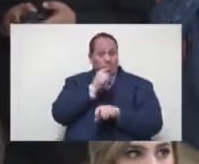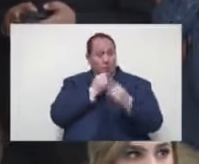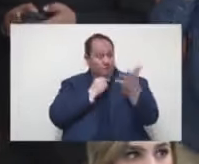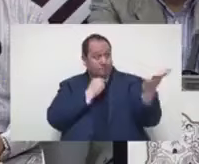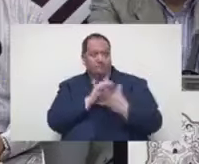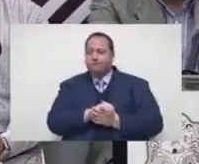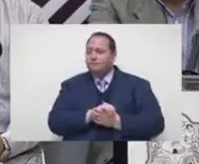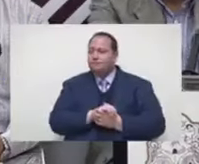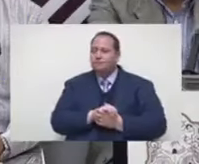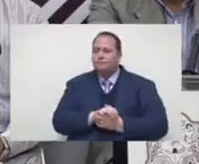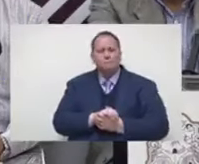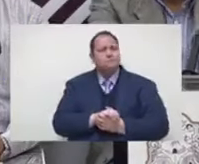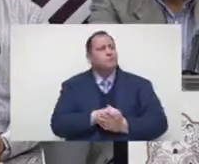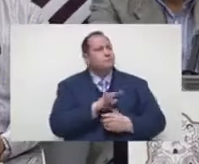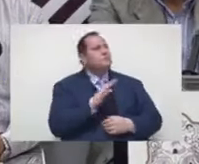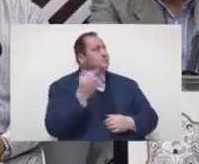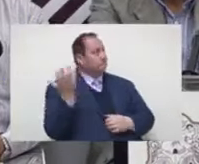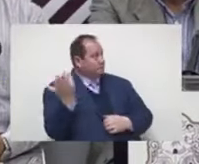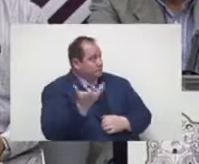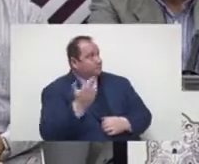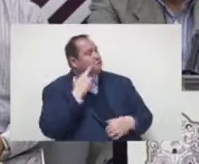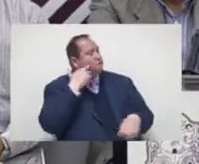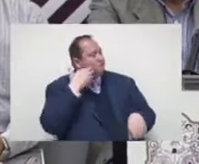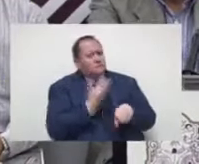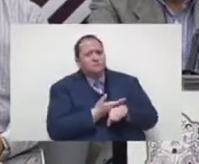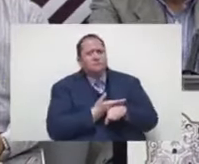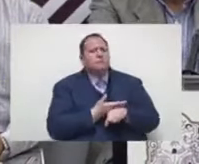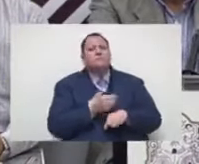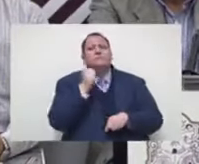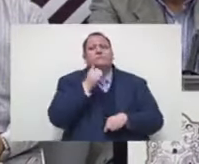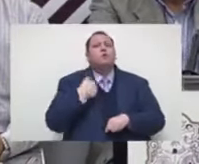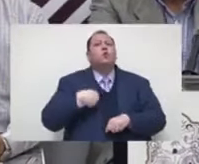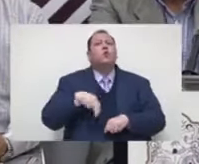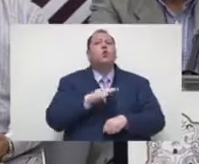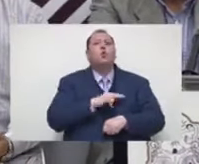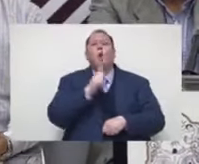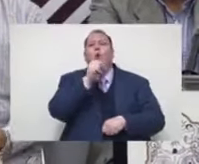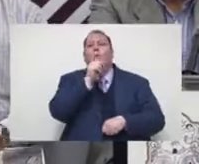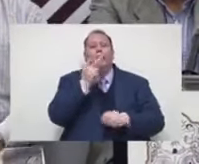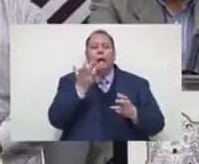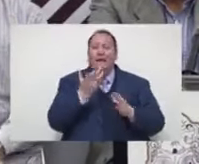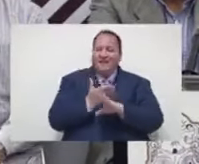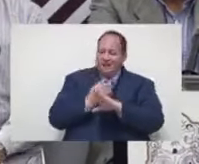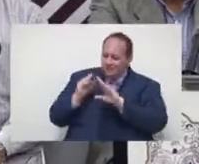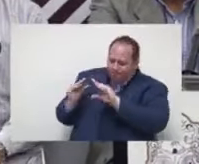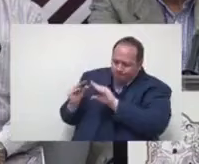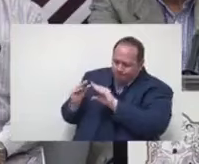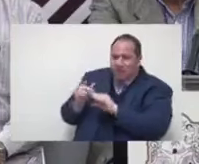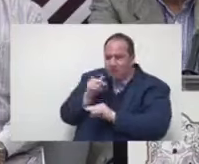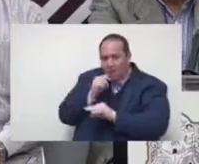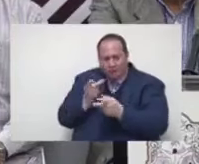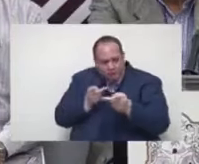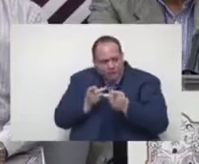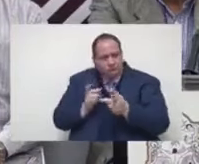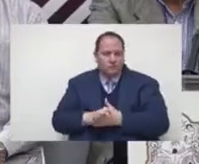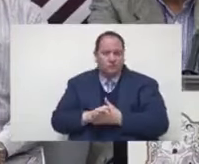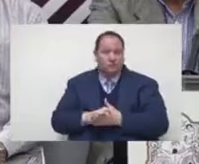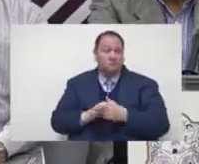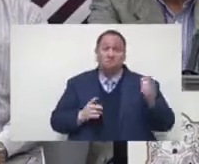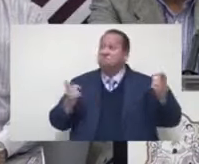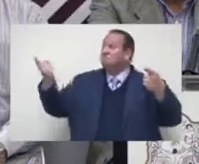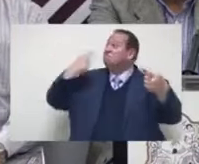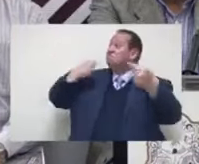Aquí cosa más, la responsabilidad de actuación viene desde un principio de nosotros como policías, la capacitación, la adecuada preparación, y los señalamientos